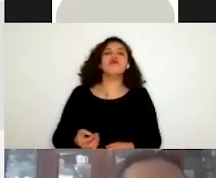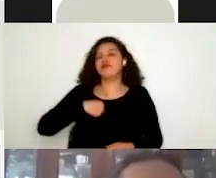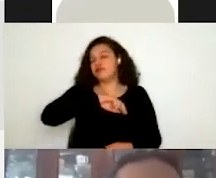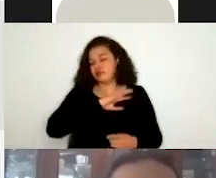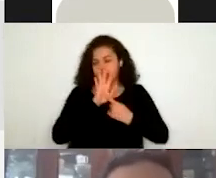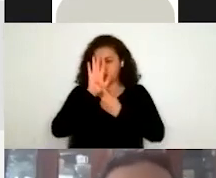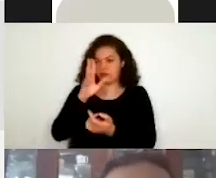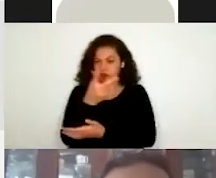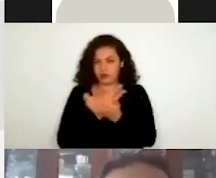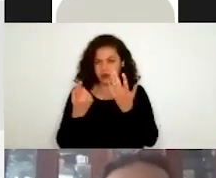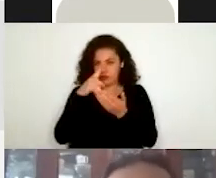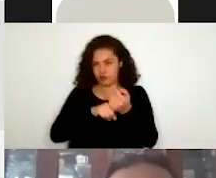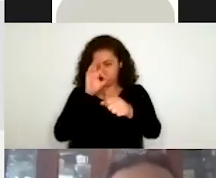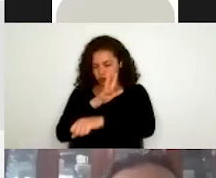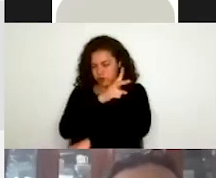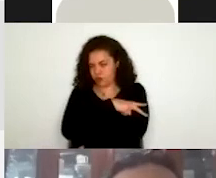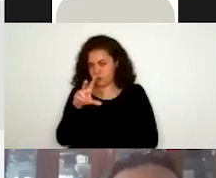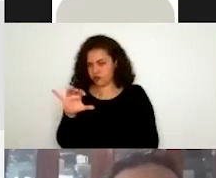nuestros programas internos de protección civil